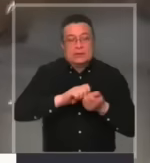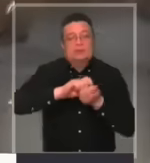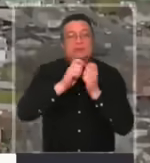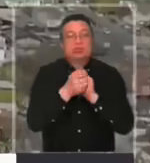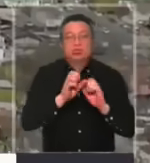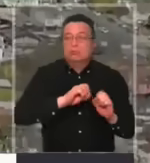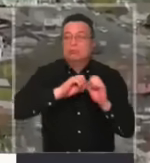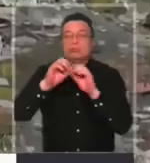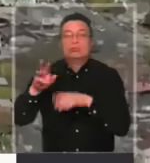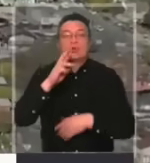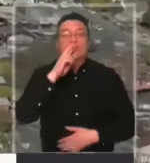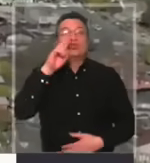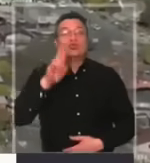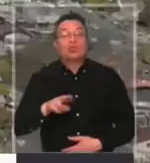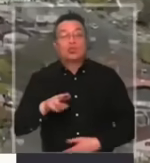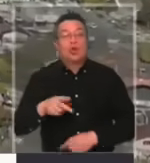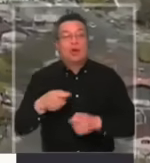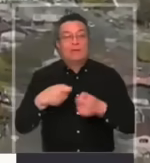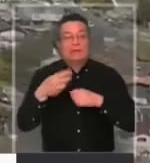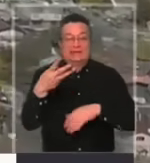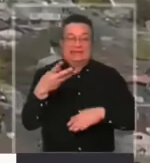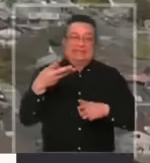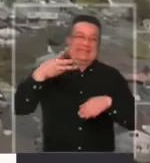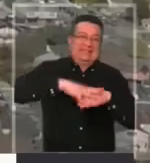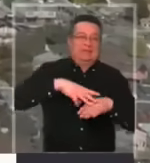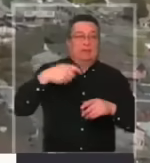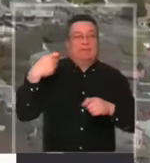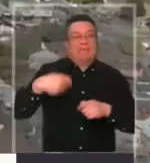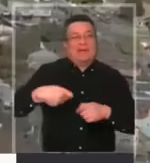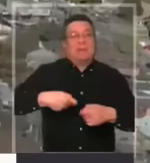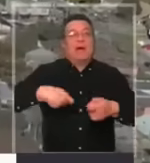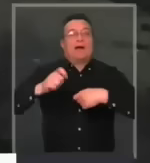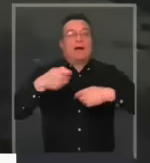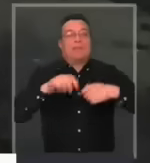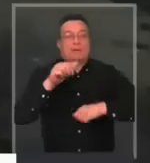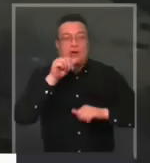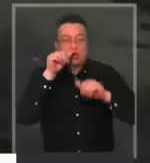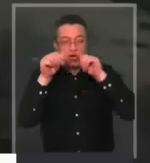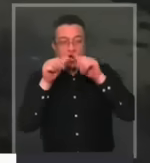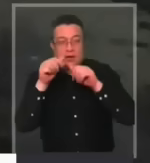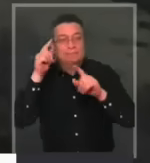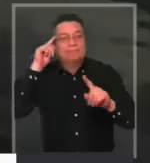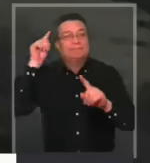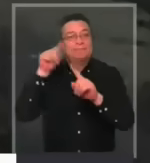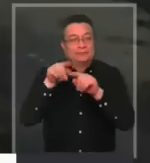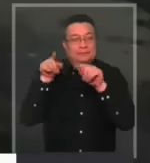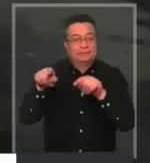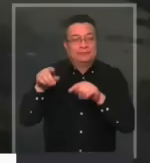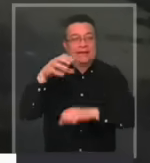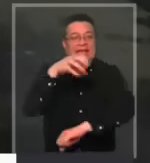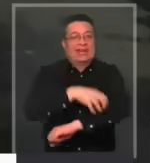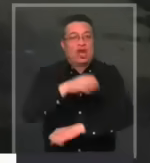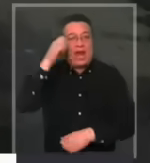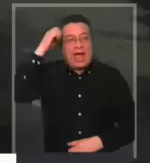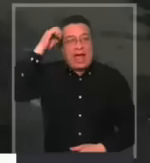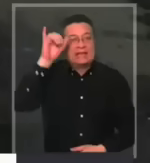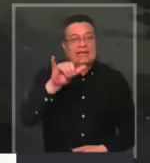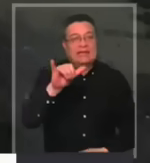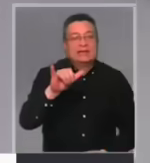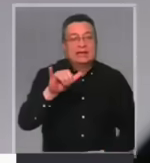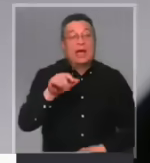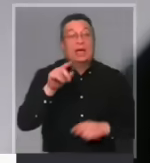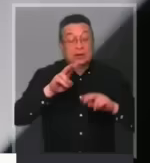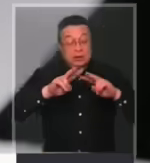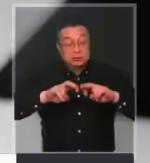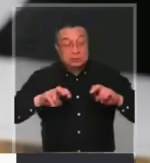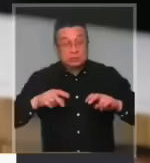transportarla al sur, donde se puede triplicar el precio de venta de esta droga. Destino final, lo dicho, región de Aysén. La investigación